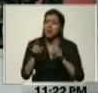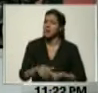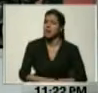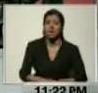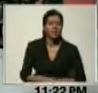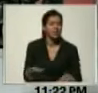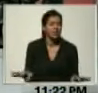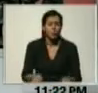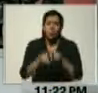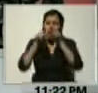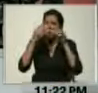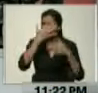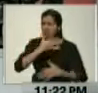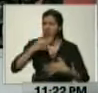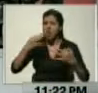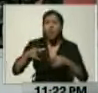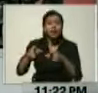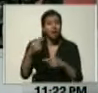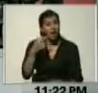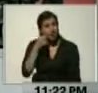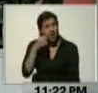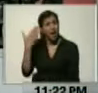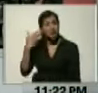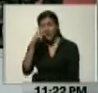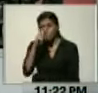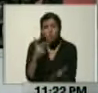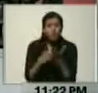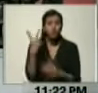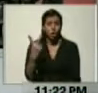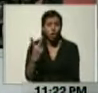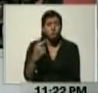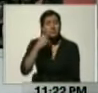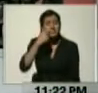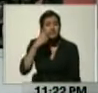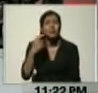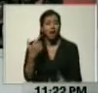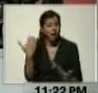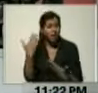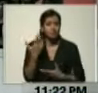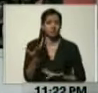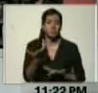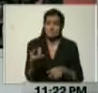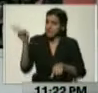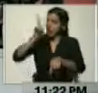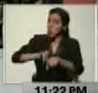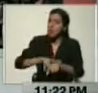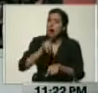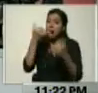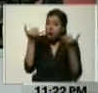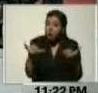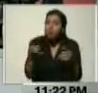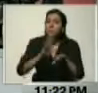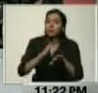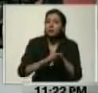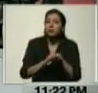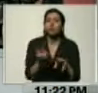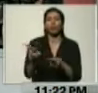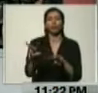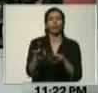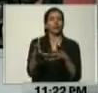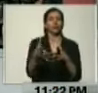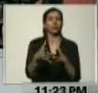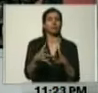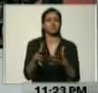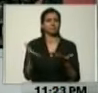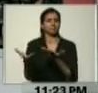Tal cual son. Ya los vivimos nosotros en el año 2002. Y son hasta peores, porque ellos ahorita andan como que fueran... No